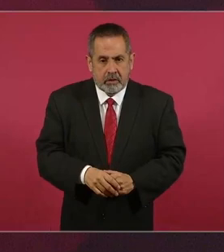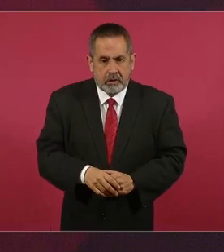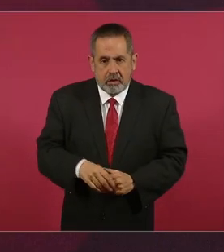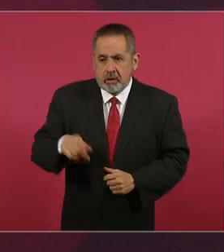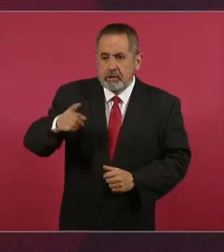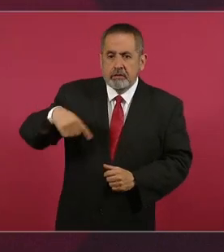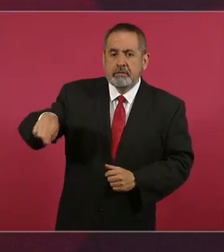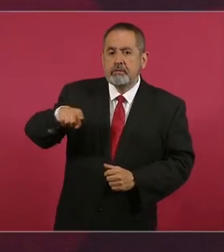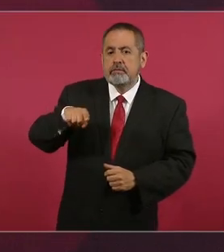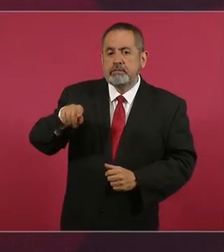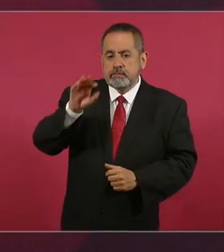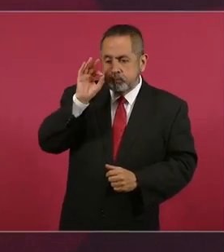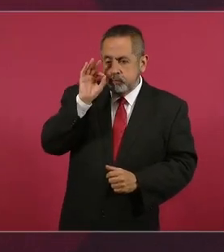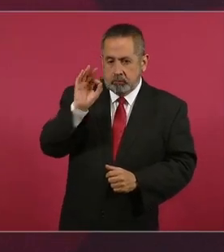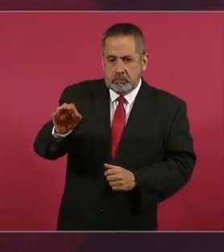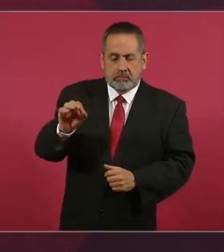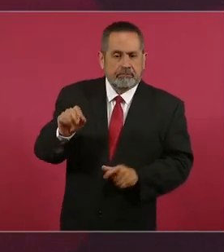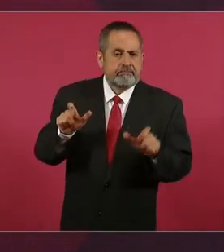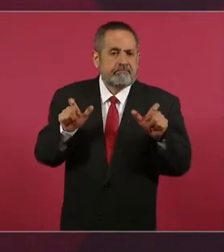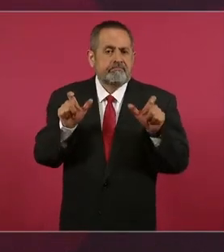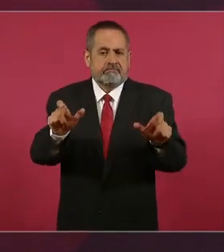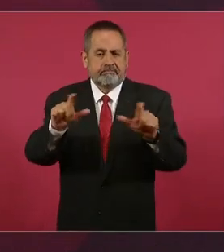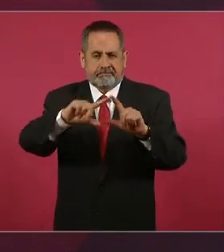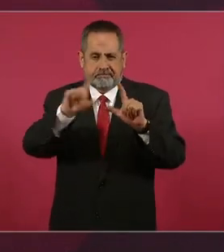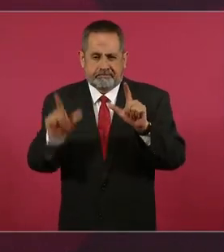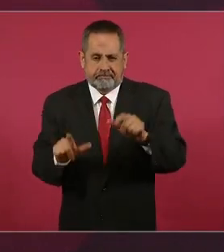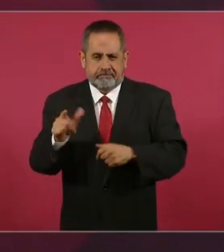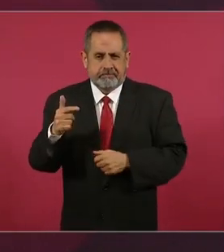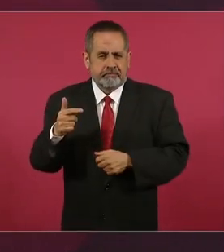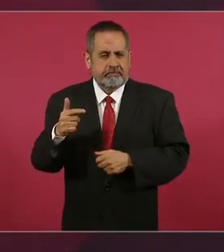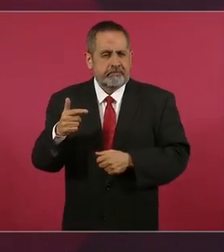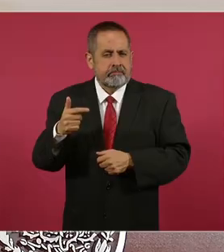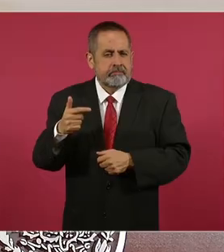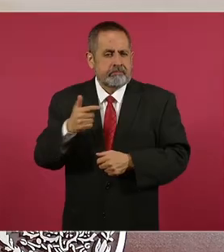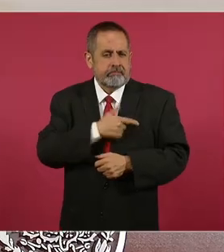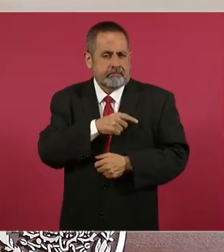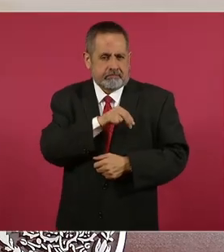actuó también la Guardia Nacional.